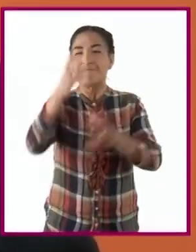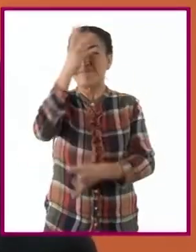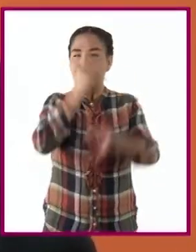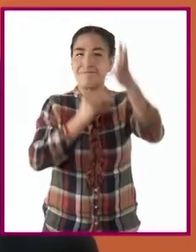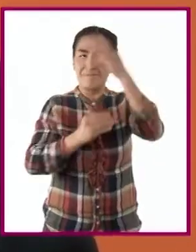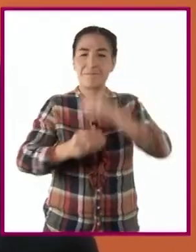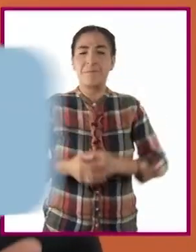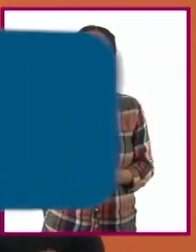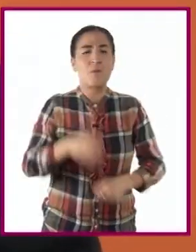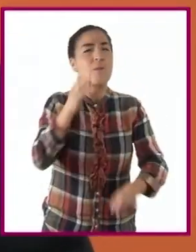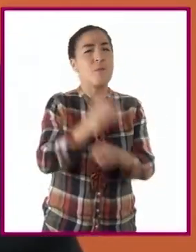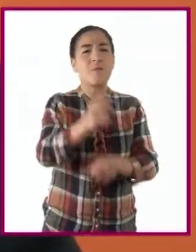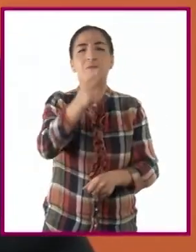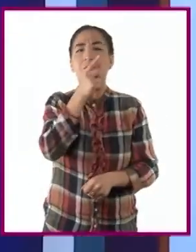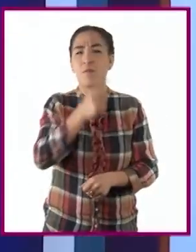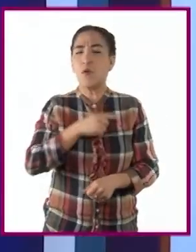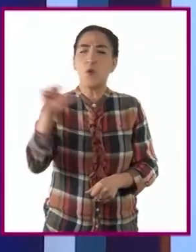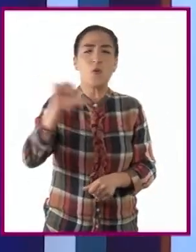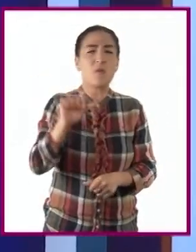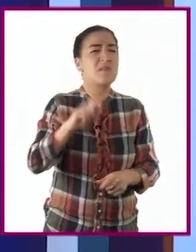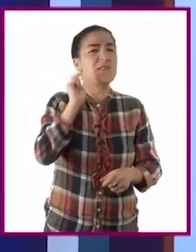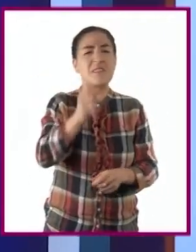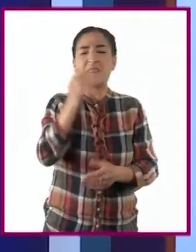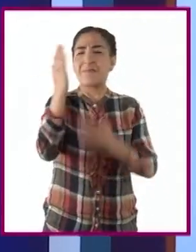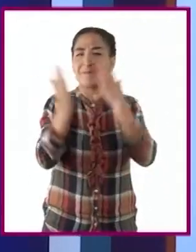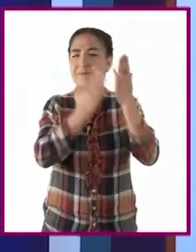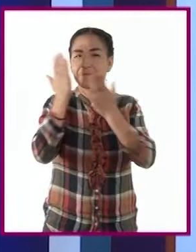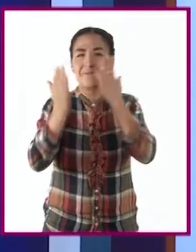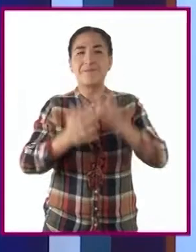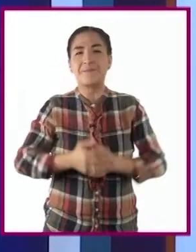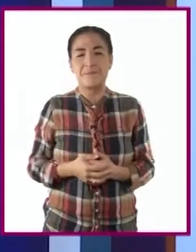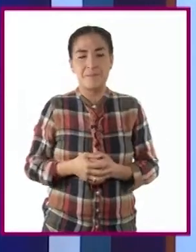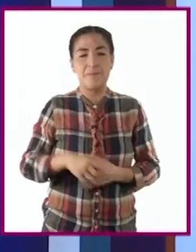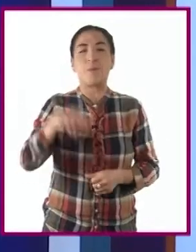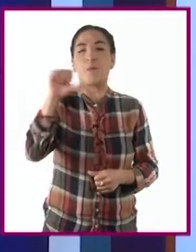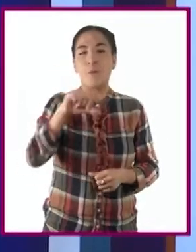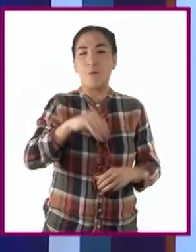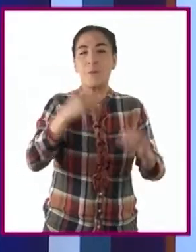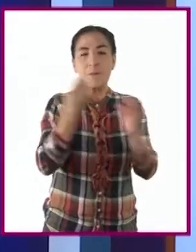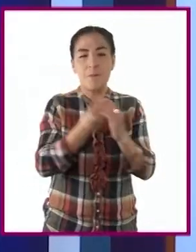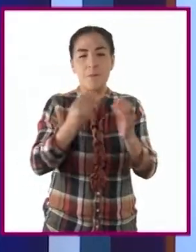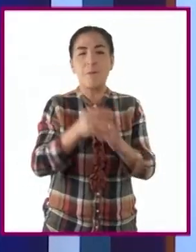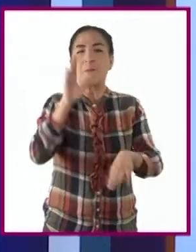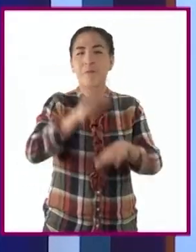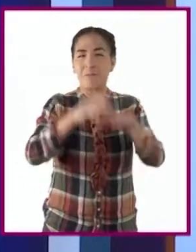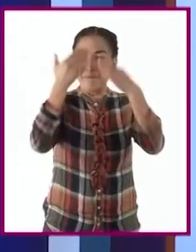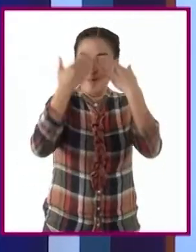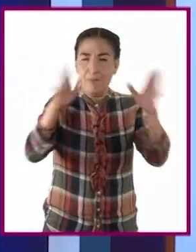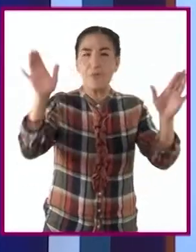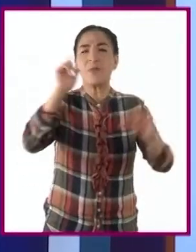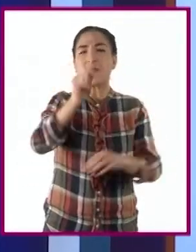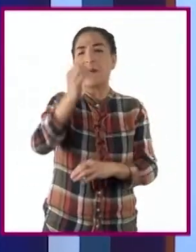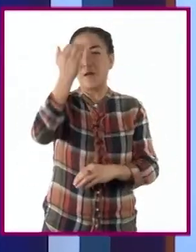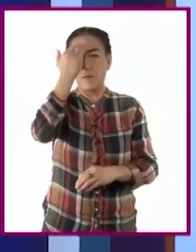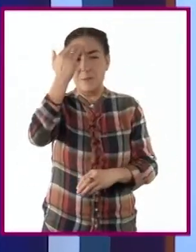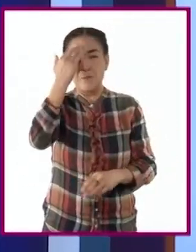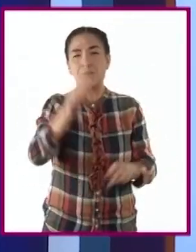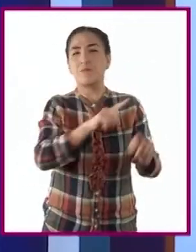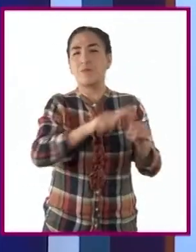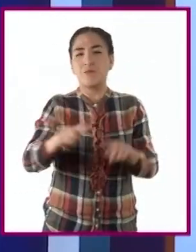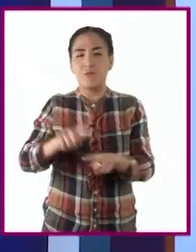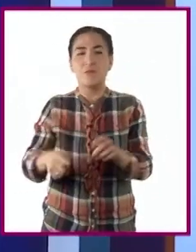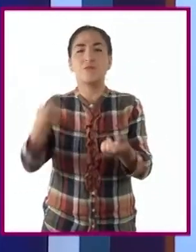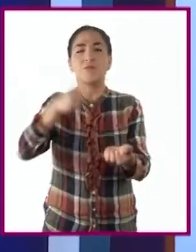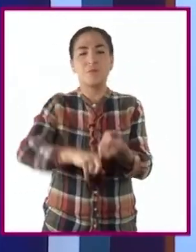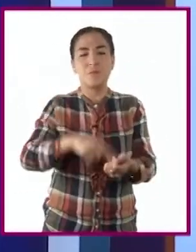Y díganos, ¿qué estudiaremos? En esta sesión ampliaremos sus conocimientos acerca de las herramientas